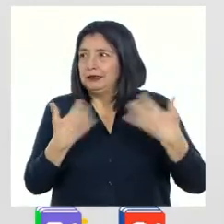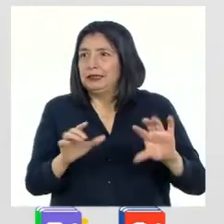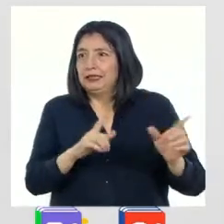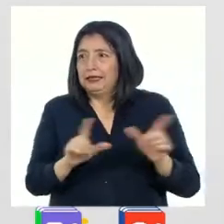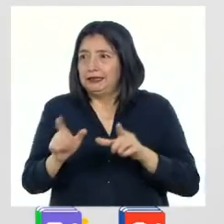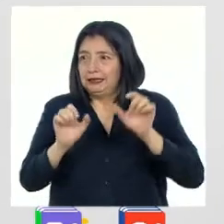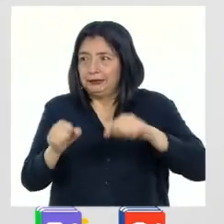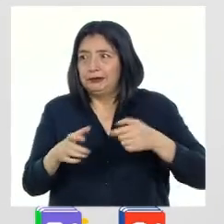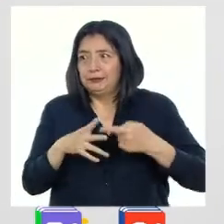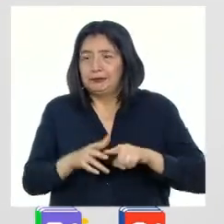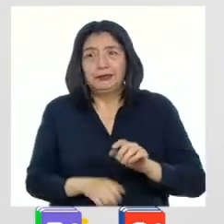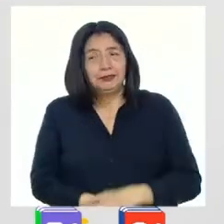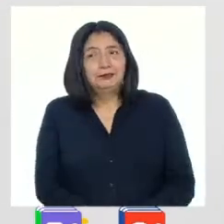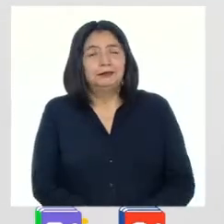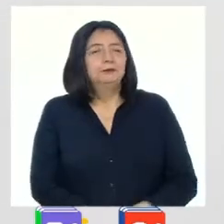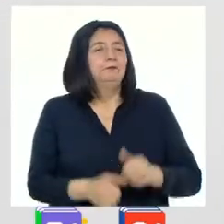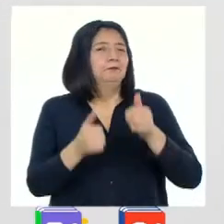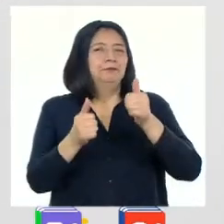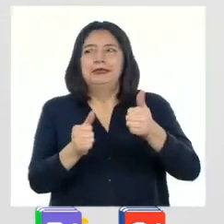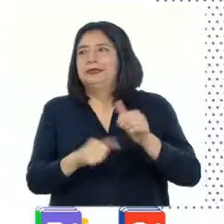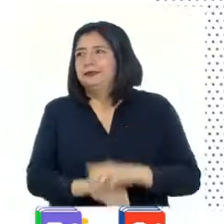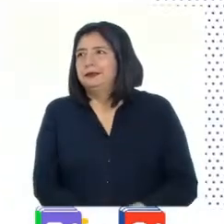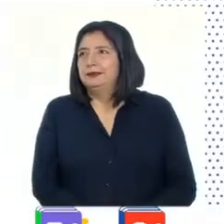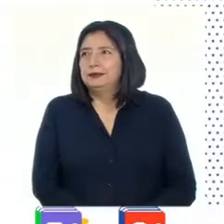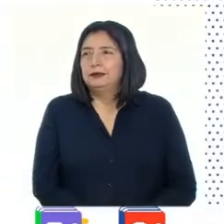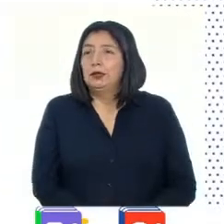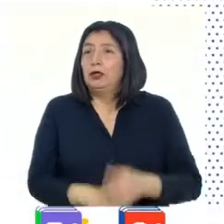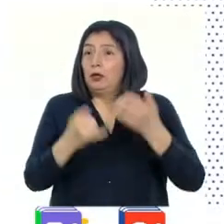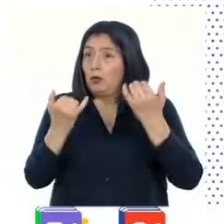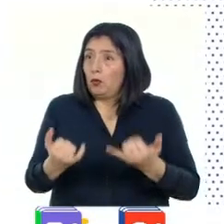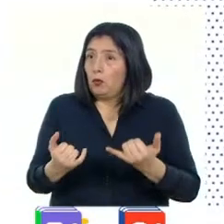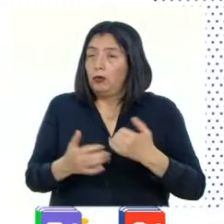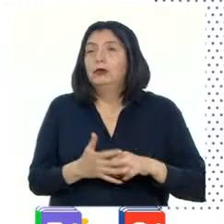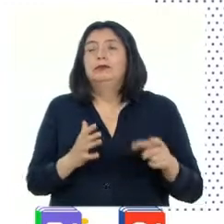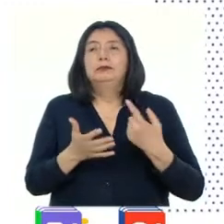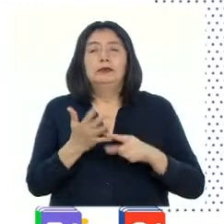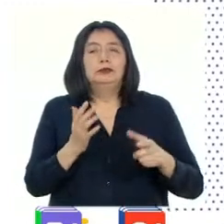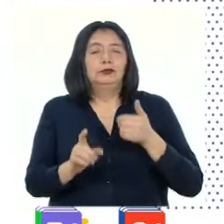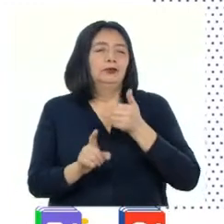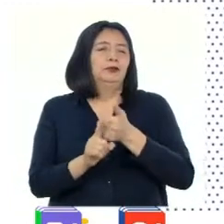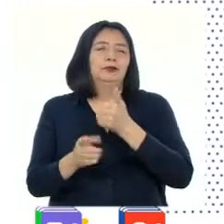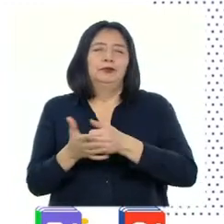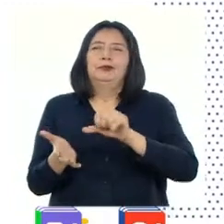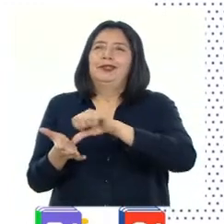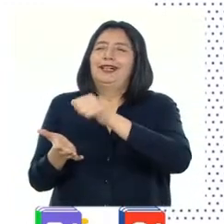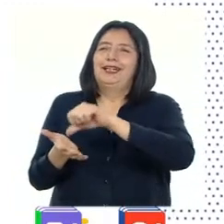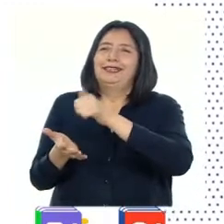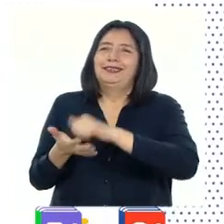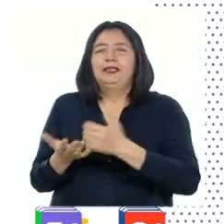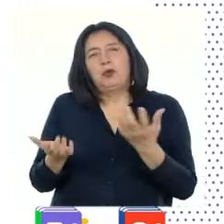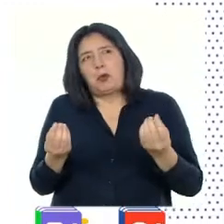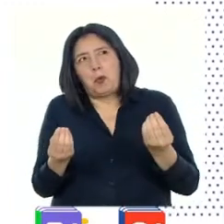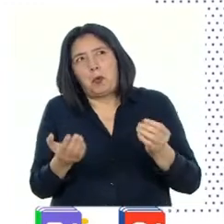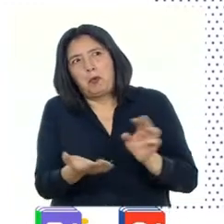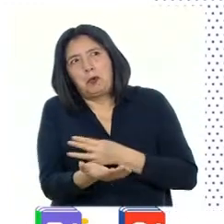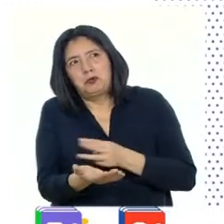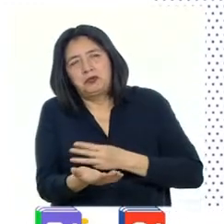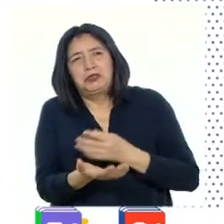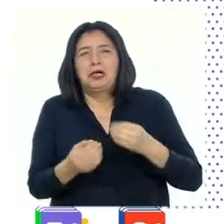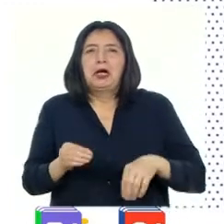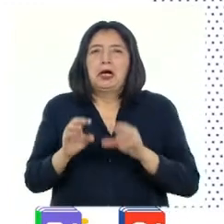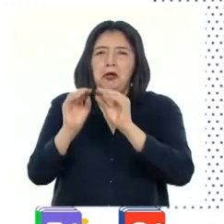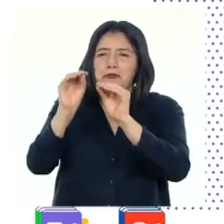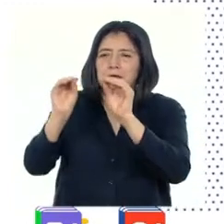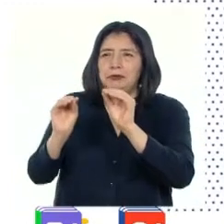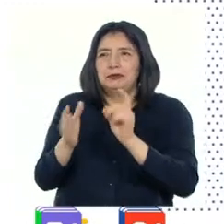y listos para empezar? ¡Excelente! Hoy crearemos nuestra propia obra de arte, musical o plástica,